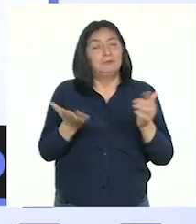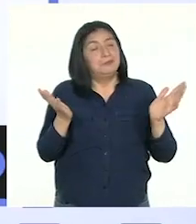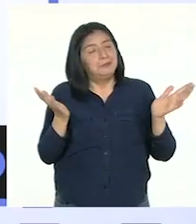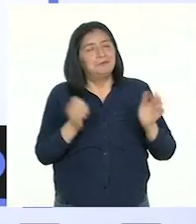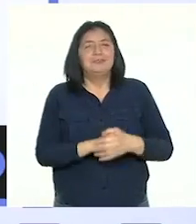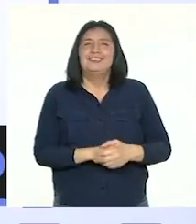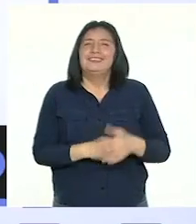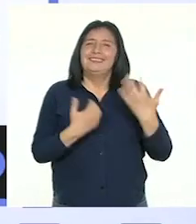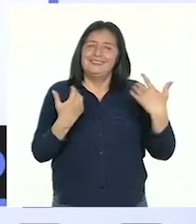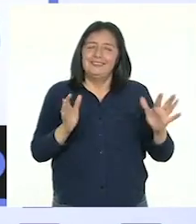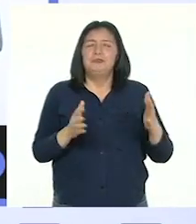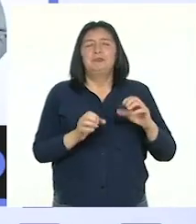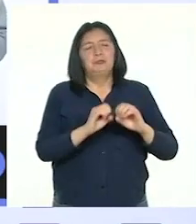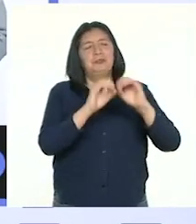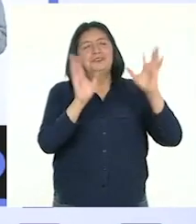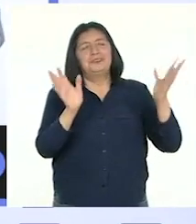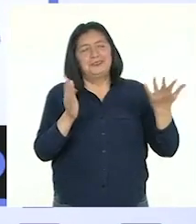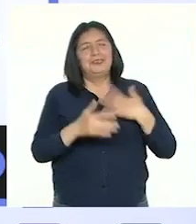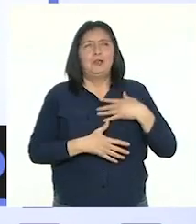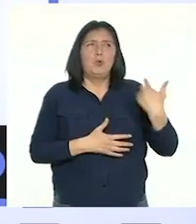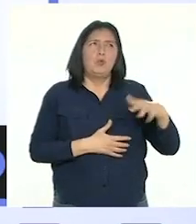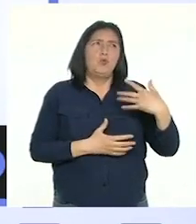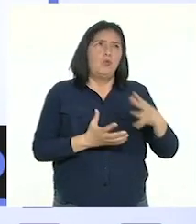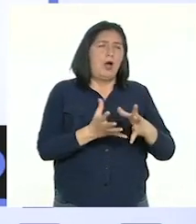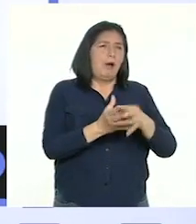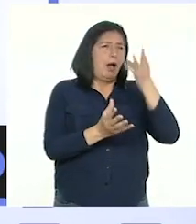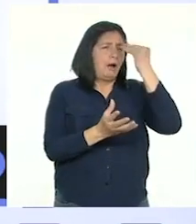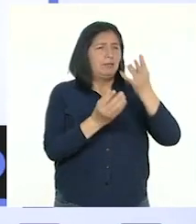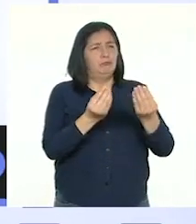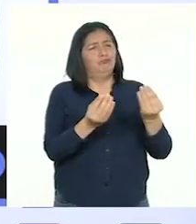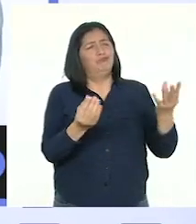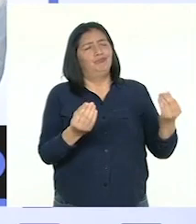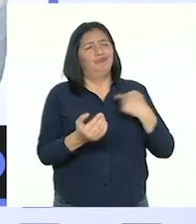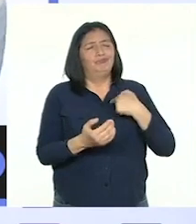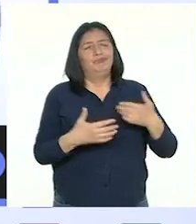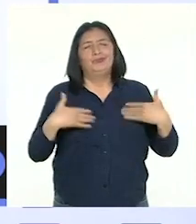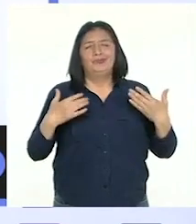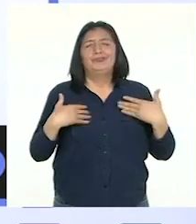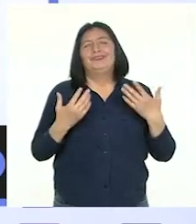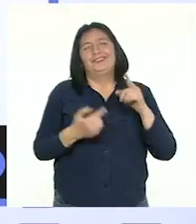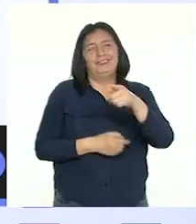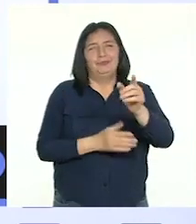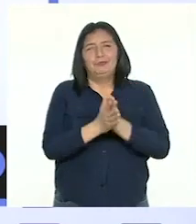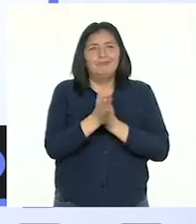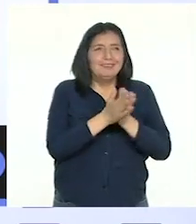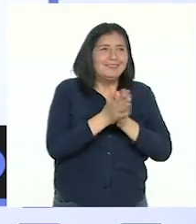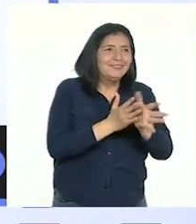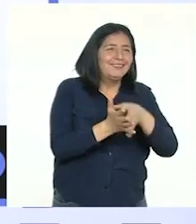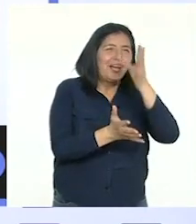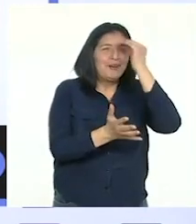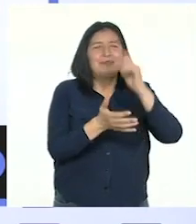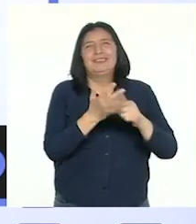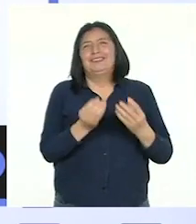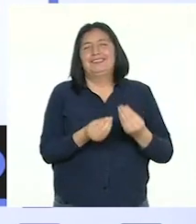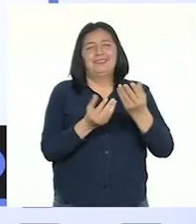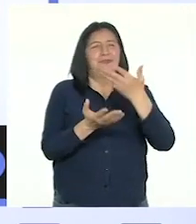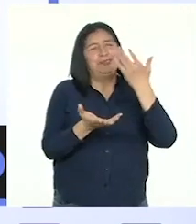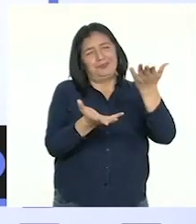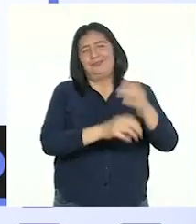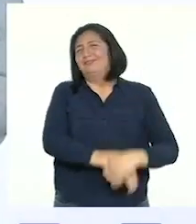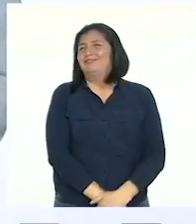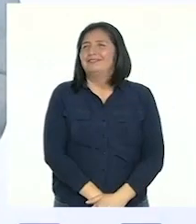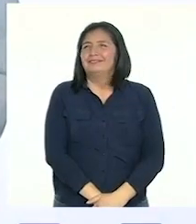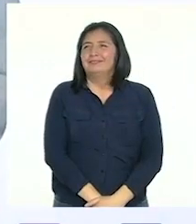Bueno, ha sido un día de muchos aprendizajes y estoy muy contento por sus ganas de aprender y dar lo mejor de